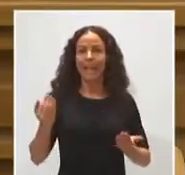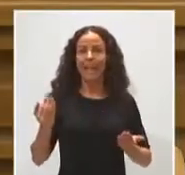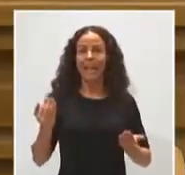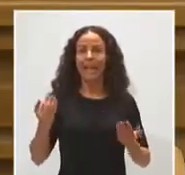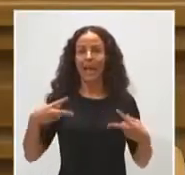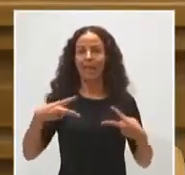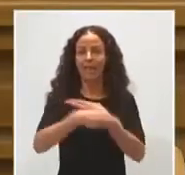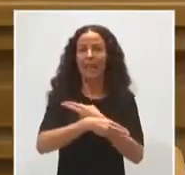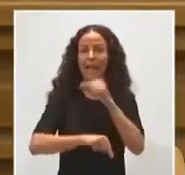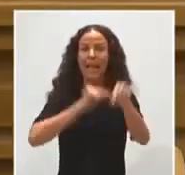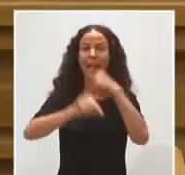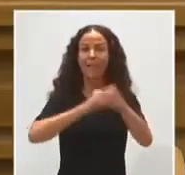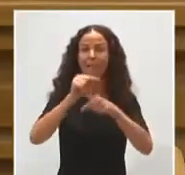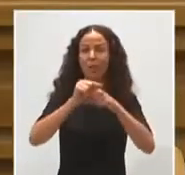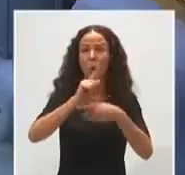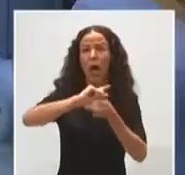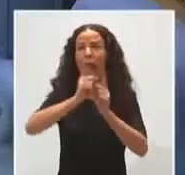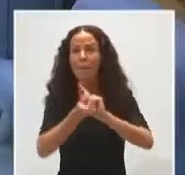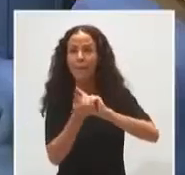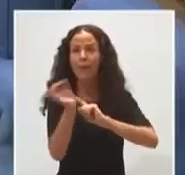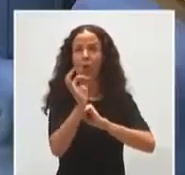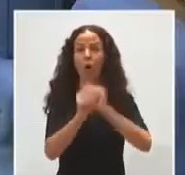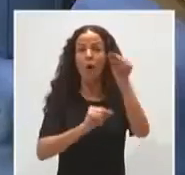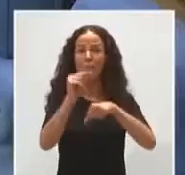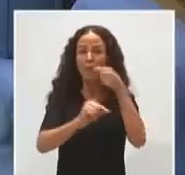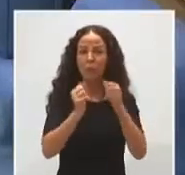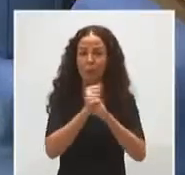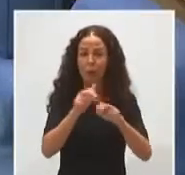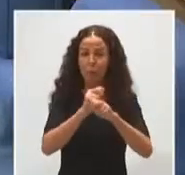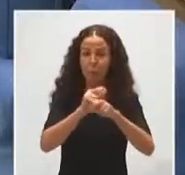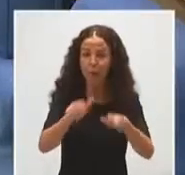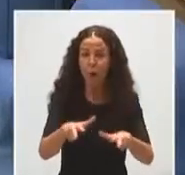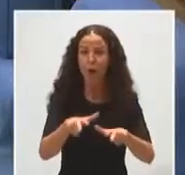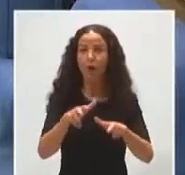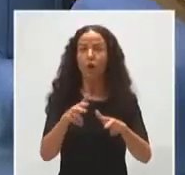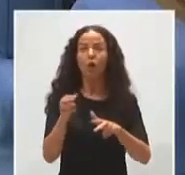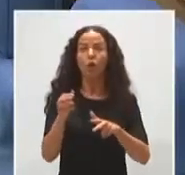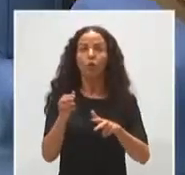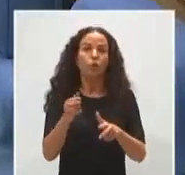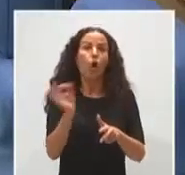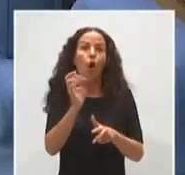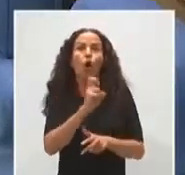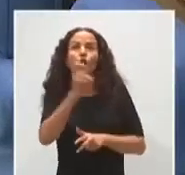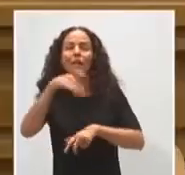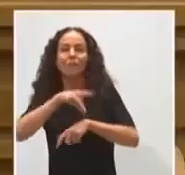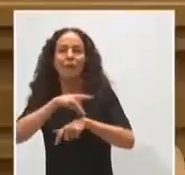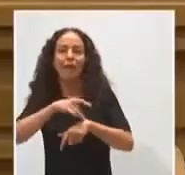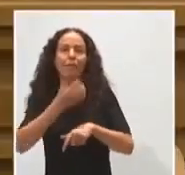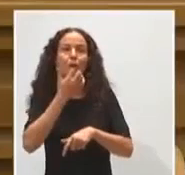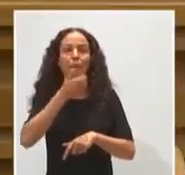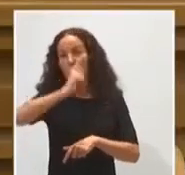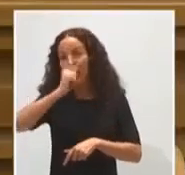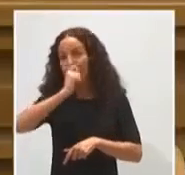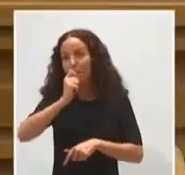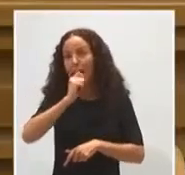del virus oa grabaciones del mismo como consecuencia de las pandemias existentes ya como la gripe con la que también estamos prevenidos